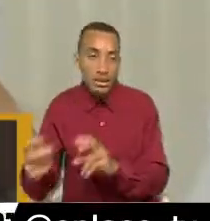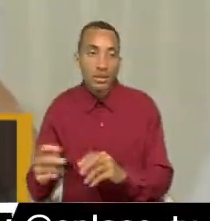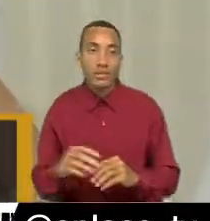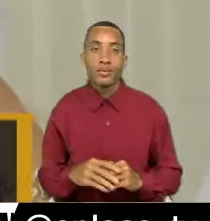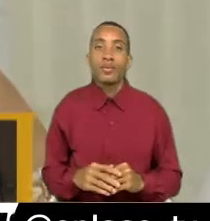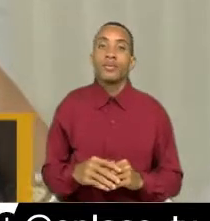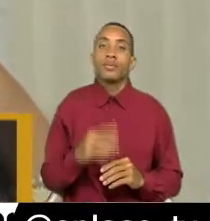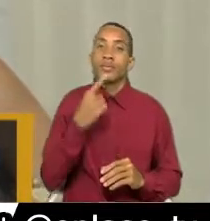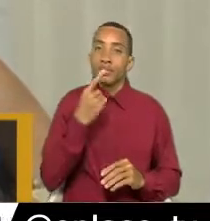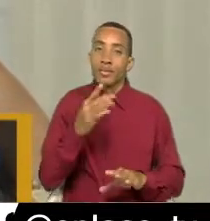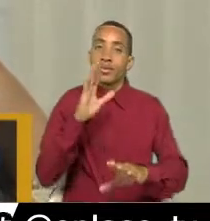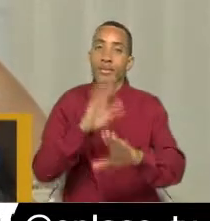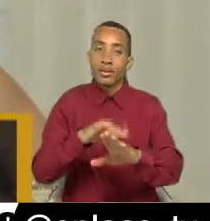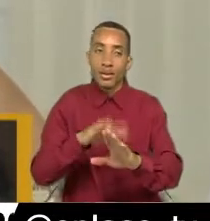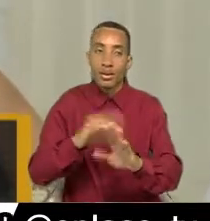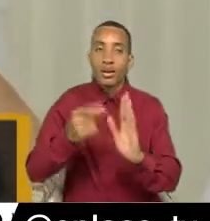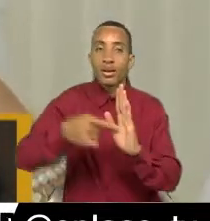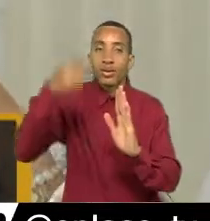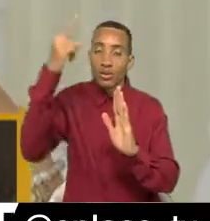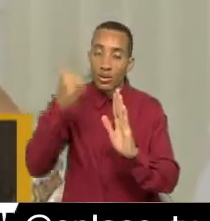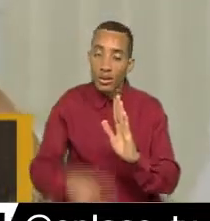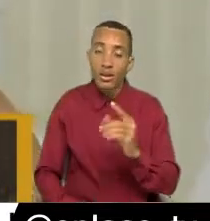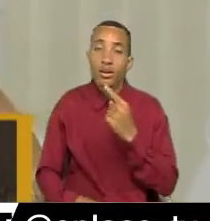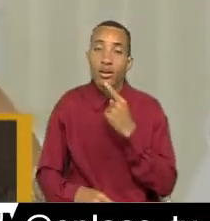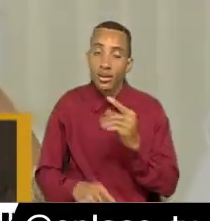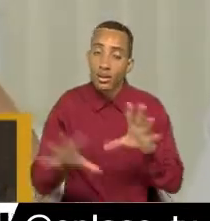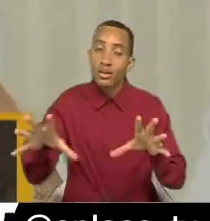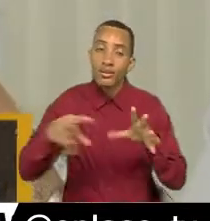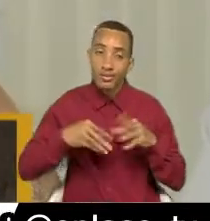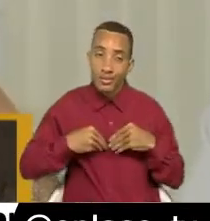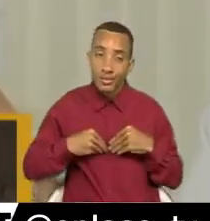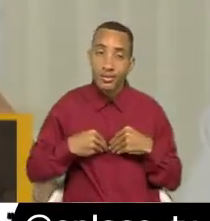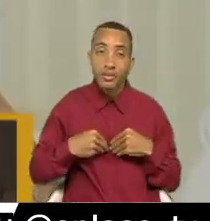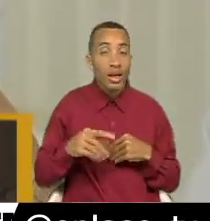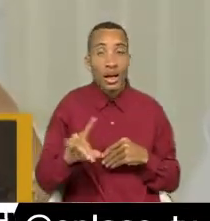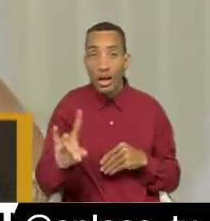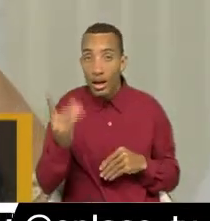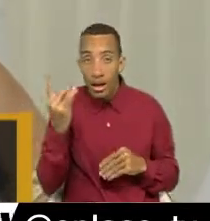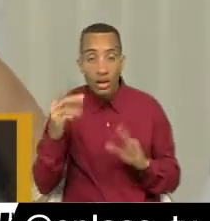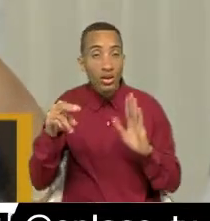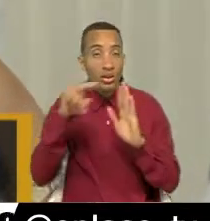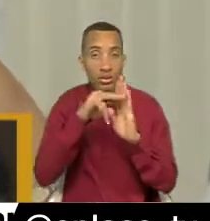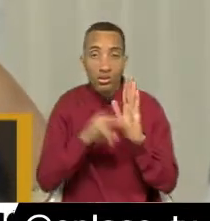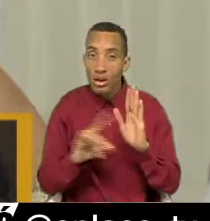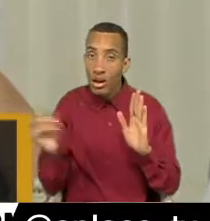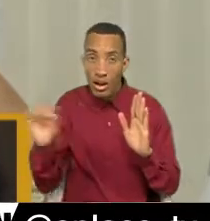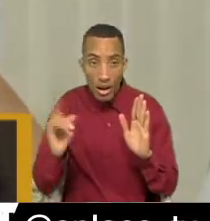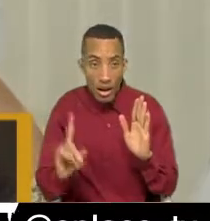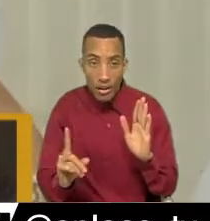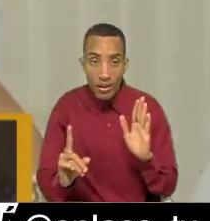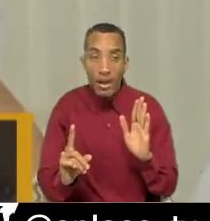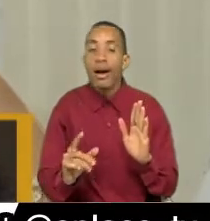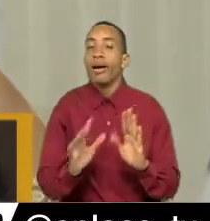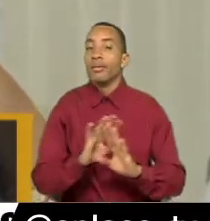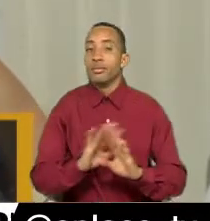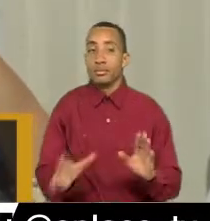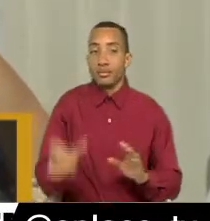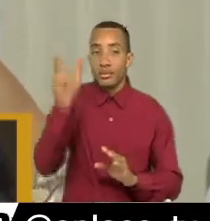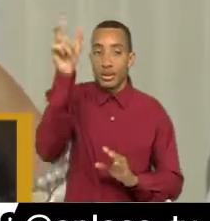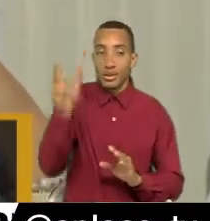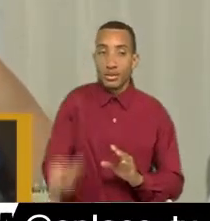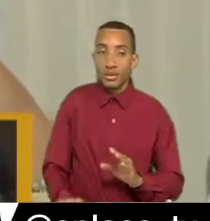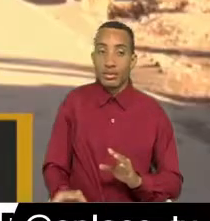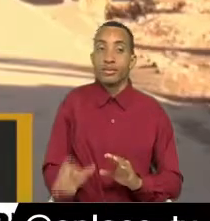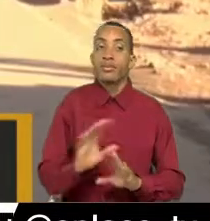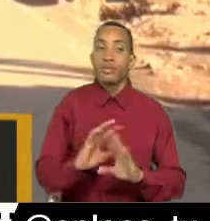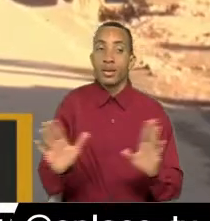el llamado de la autoridad y en el evento en que no se esté cumpliendo la norma pertinente, pues el ciudadano se va a ver en